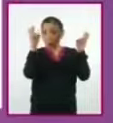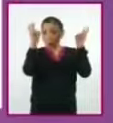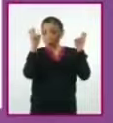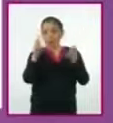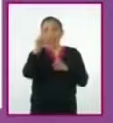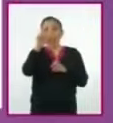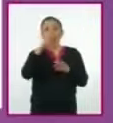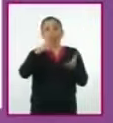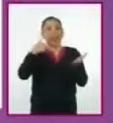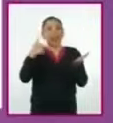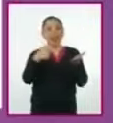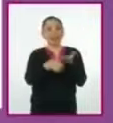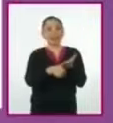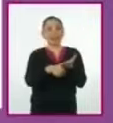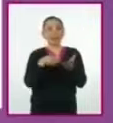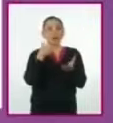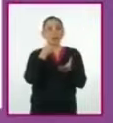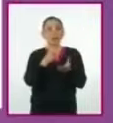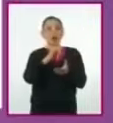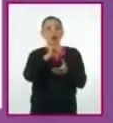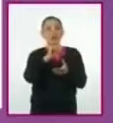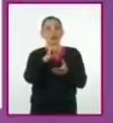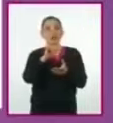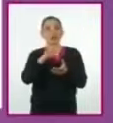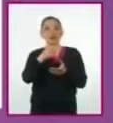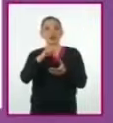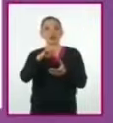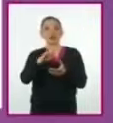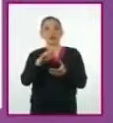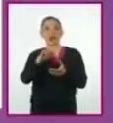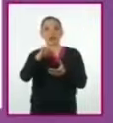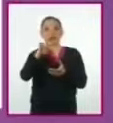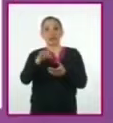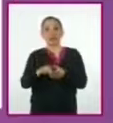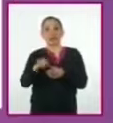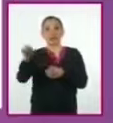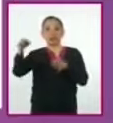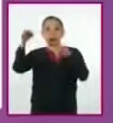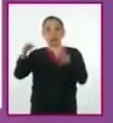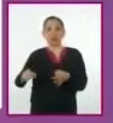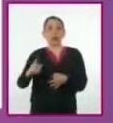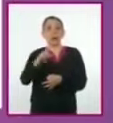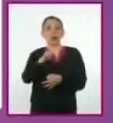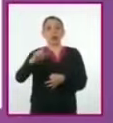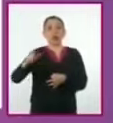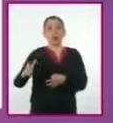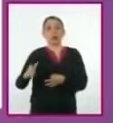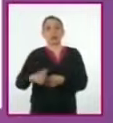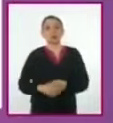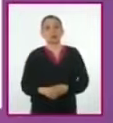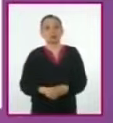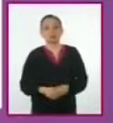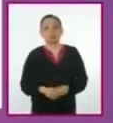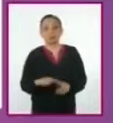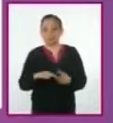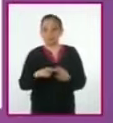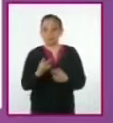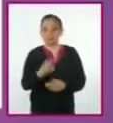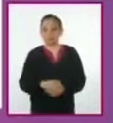La Carta, del autor José Luis González, oriundo de Puerto Rico.